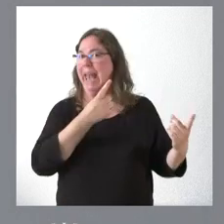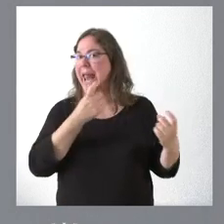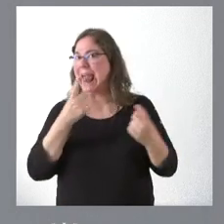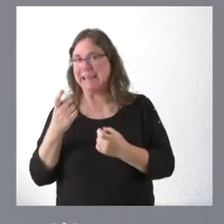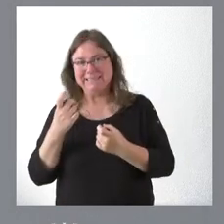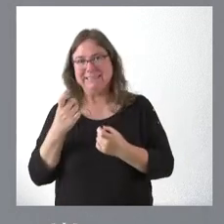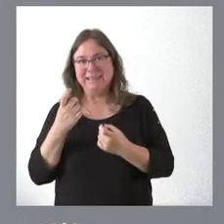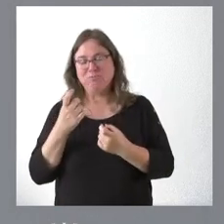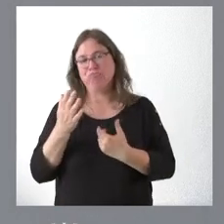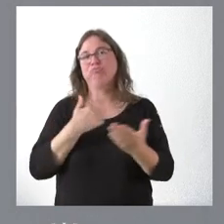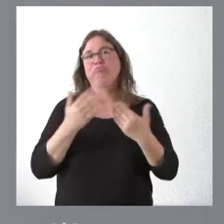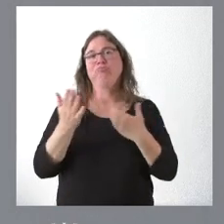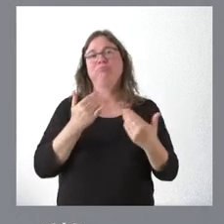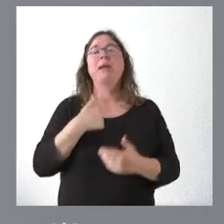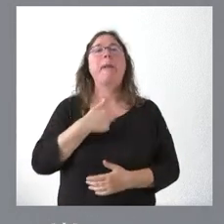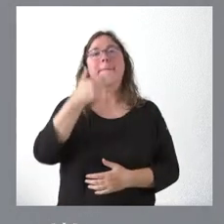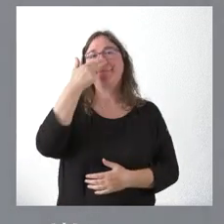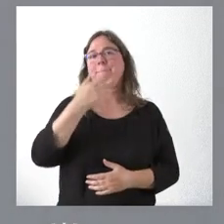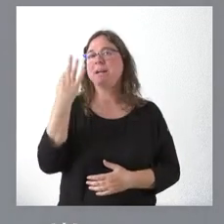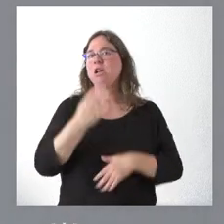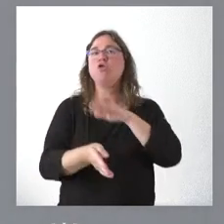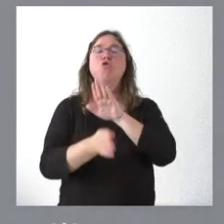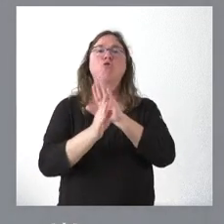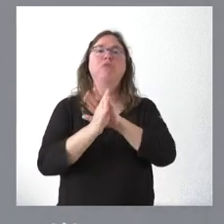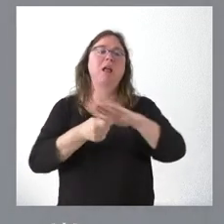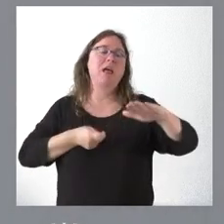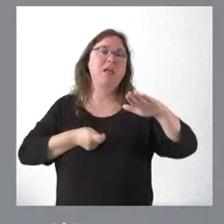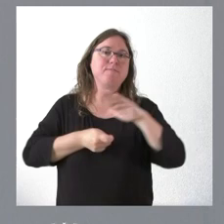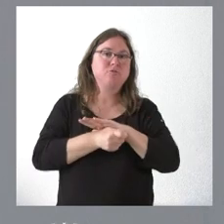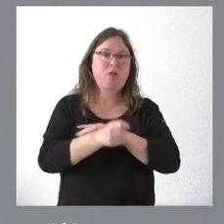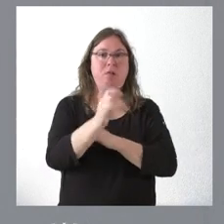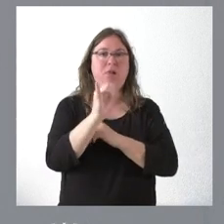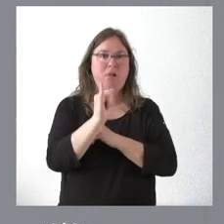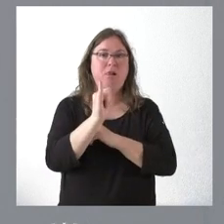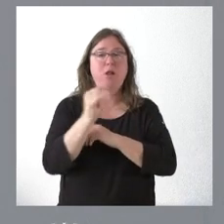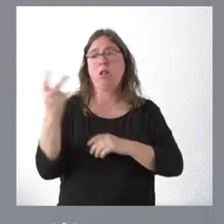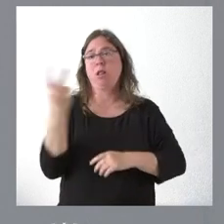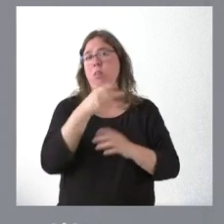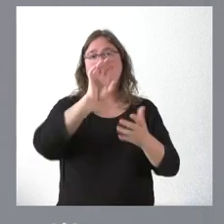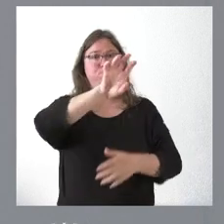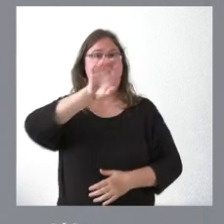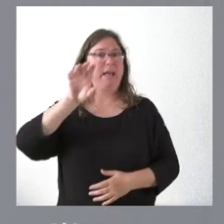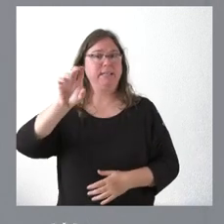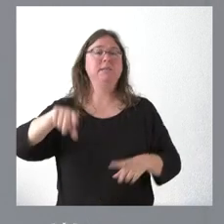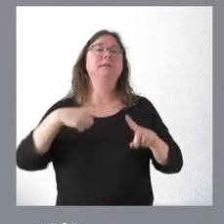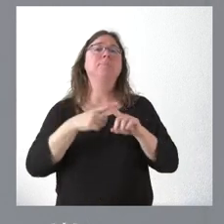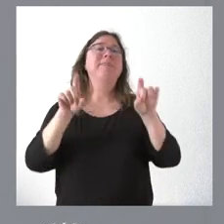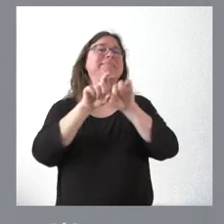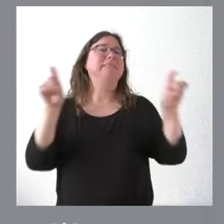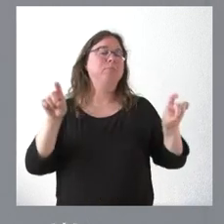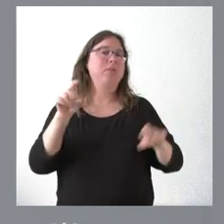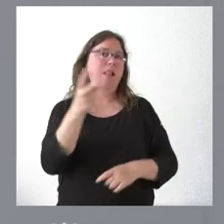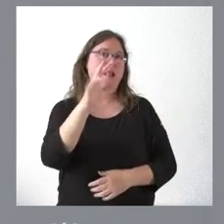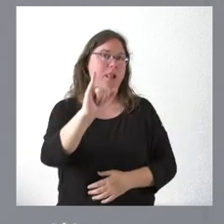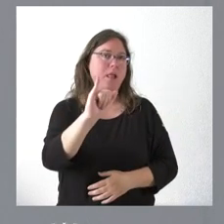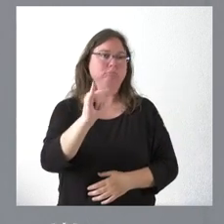estamos colaborando. Nos importa mucho seguir manteniendo las inversiones que existen de estos dos países y las empresas de esos países en Castilla y León, que